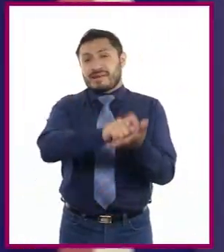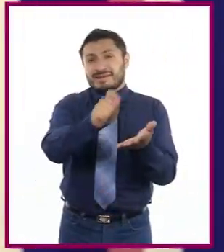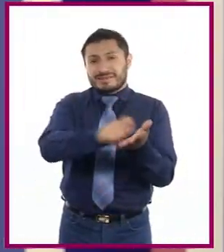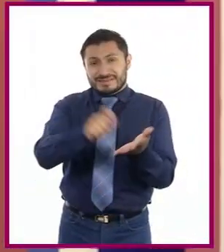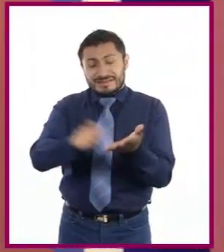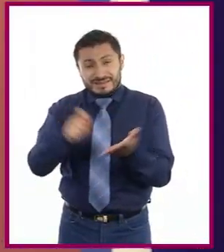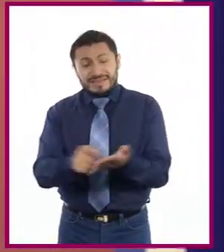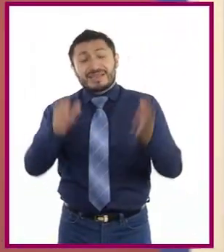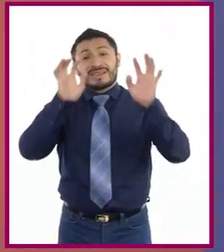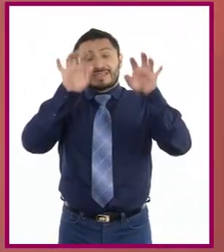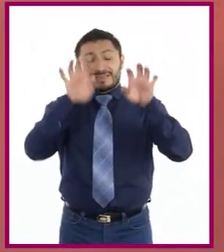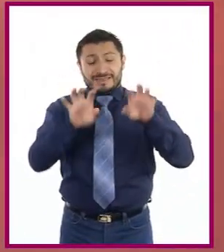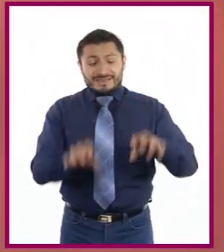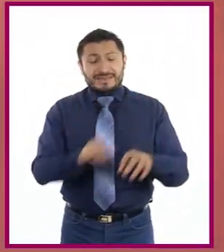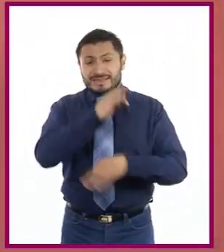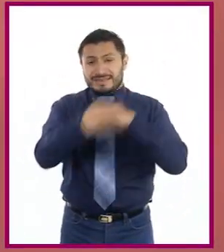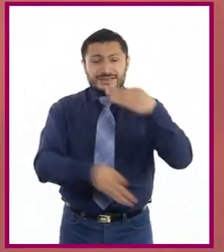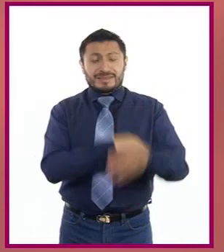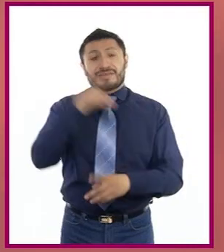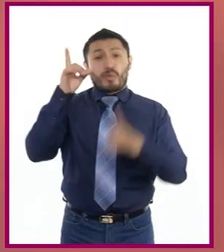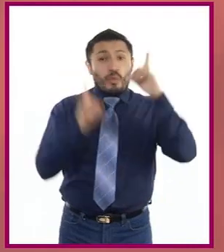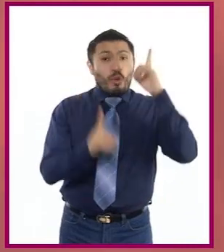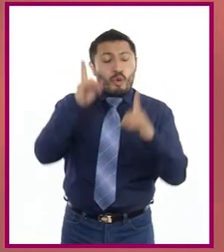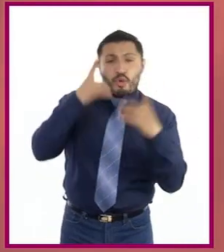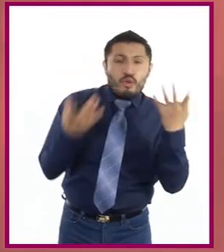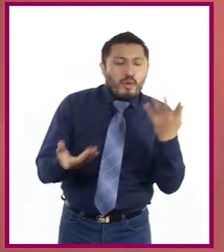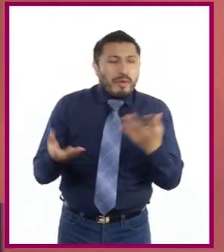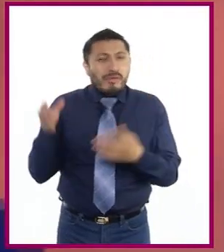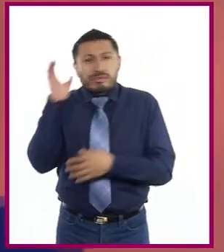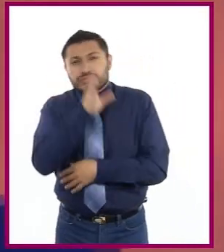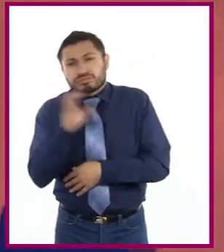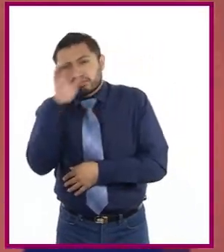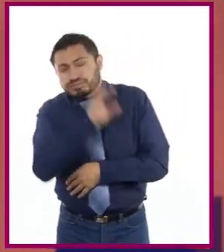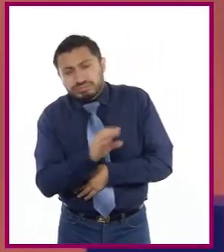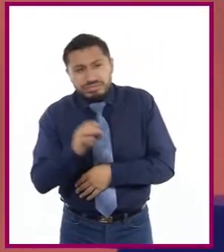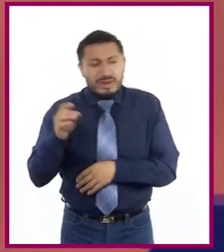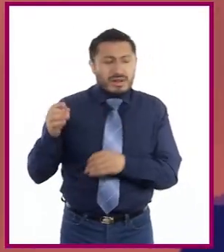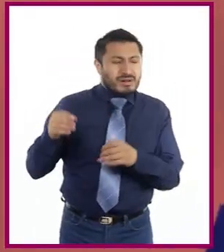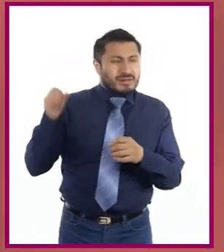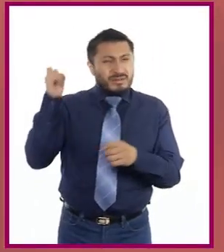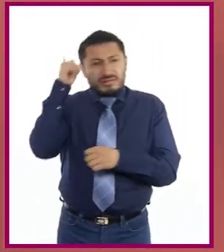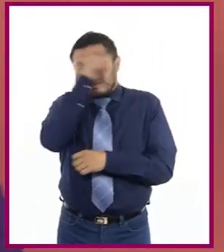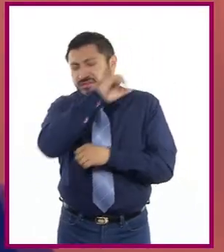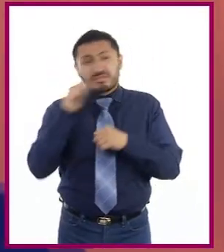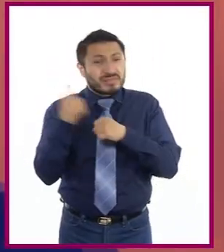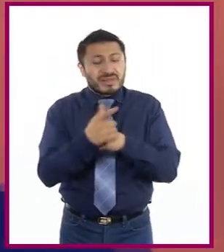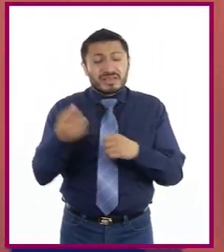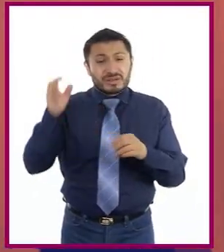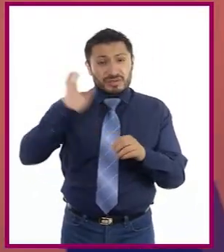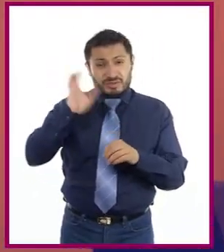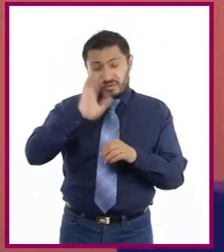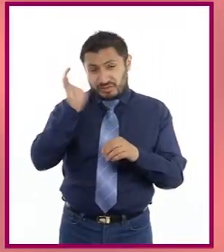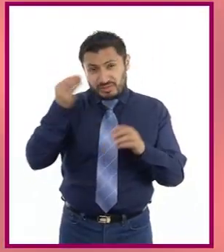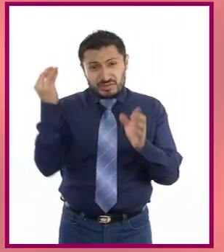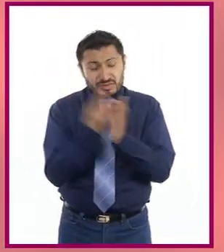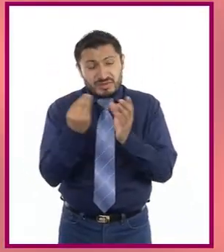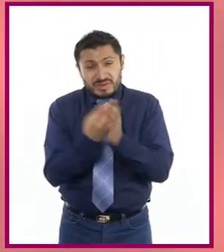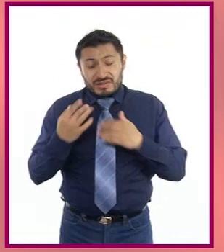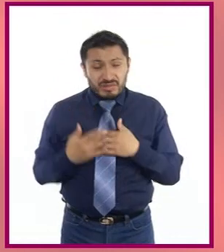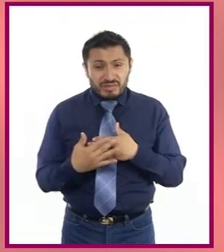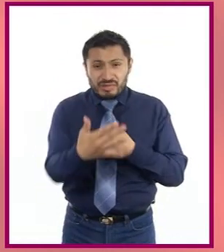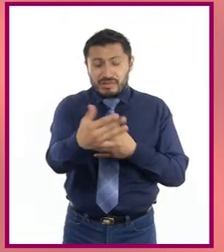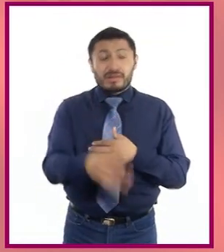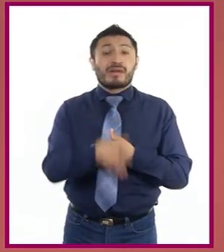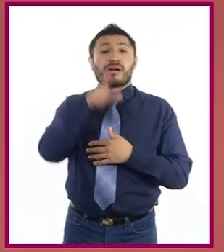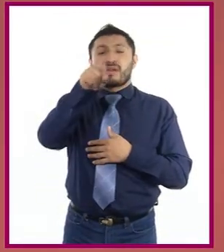notas, registren todas aquellas dudas, inquietudes o dificultades que vayan surgiendo durante el desarrollo. No permitan quedarse